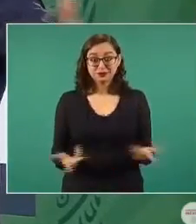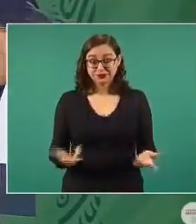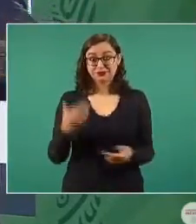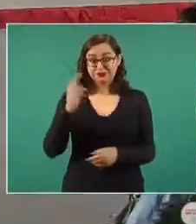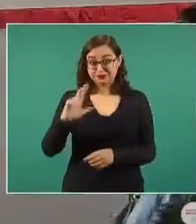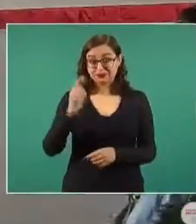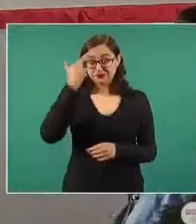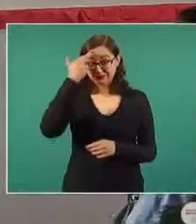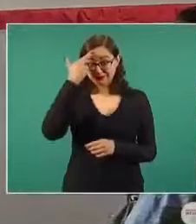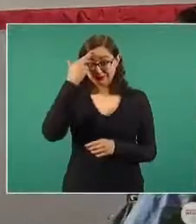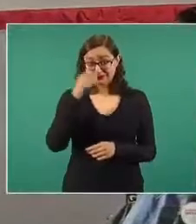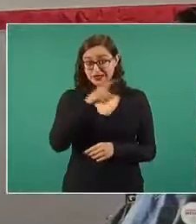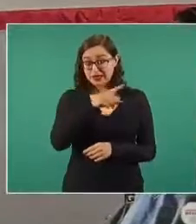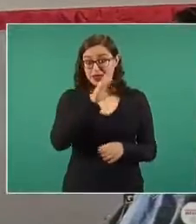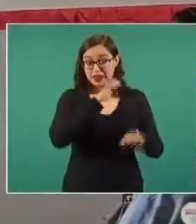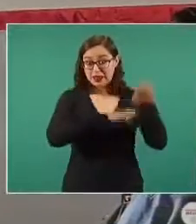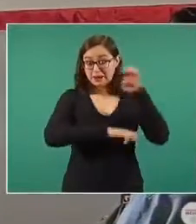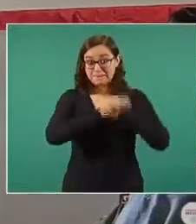aquí eran